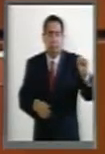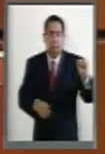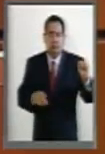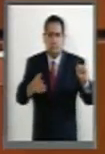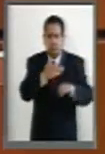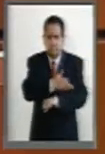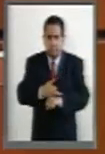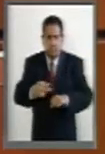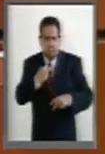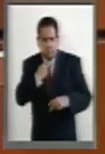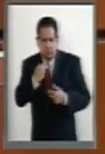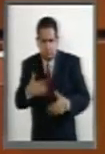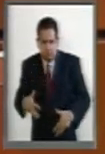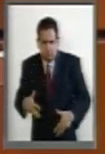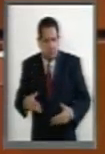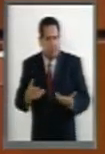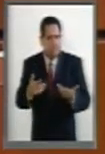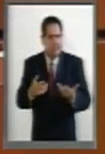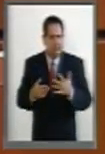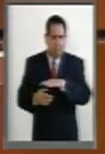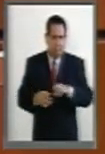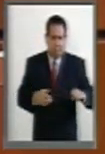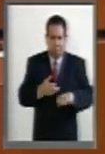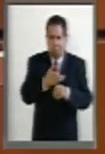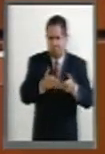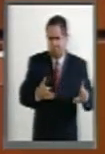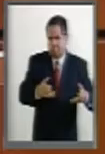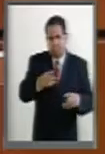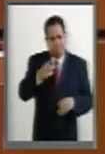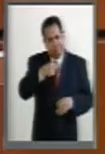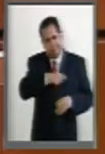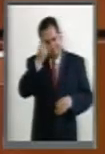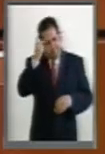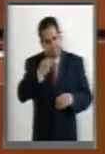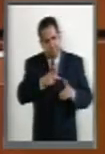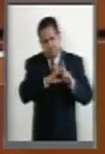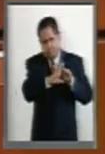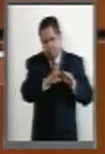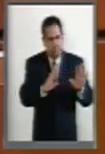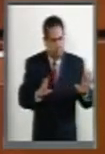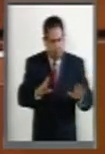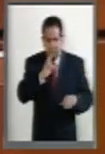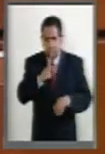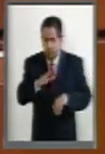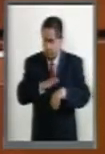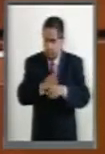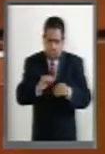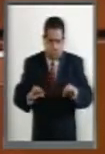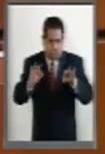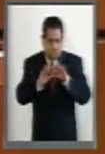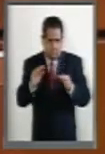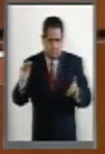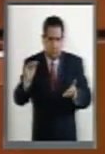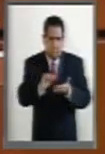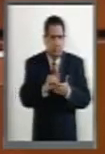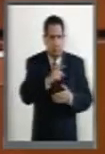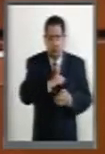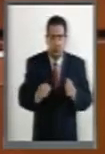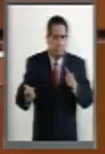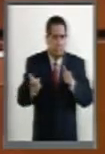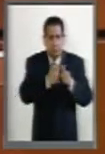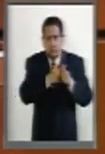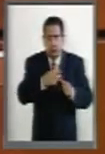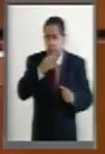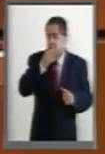familia de los bienes distintos que tiene el ejidatario o comunero. Razón por la cual ahora tendrá que